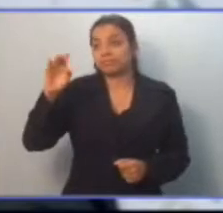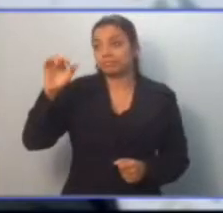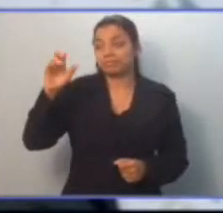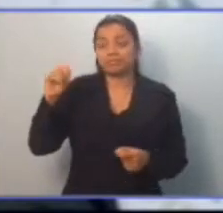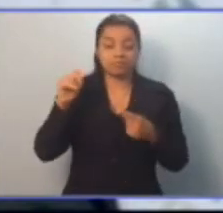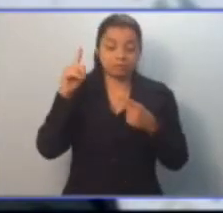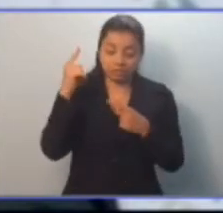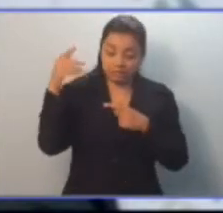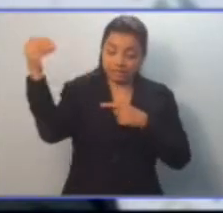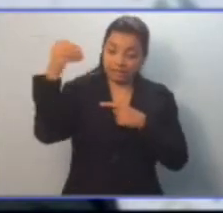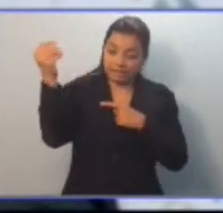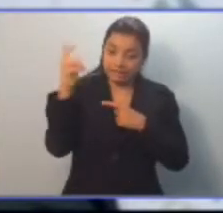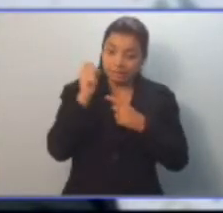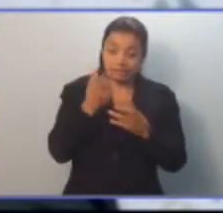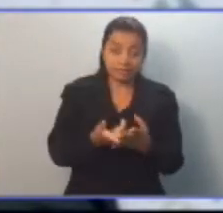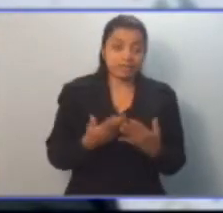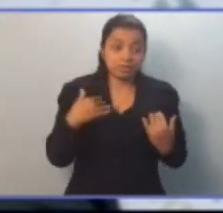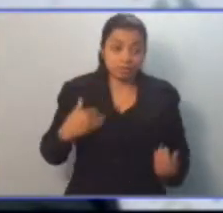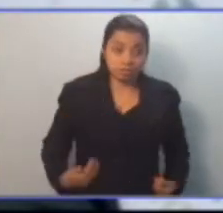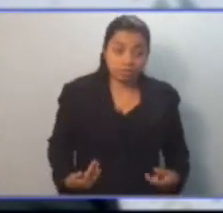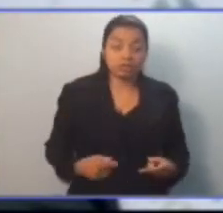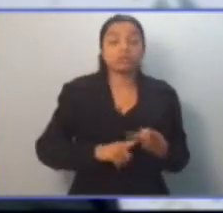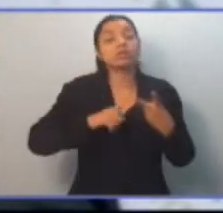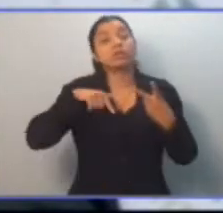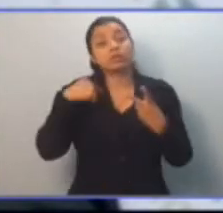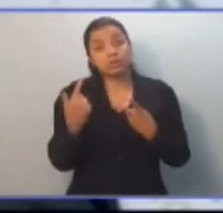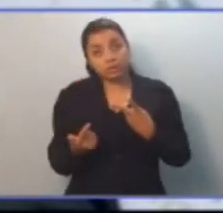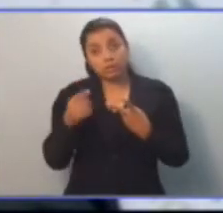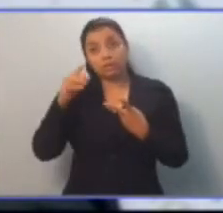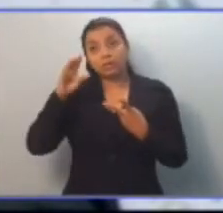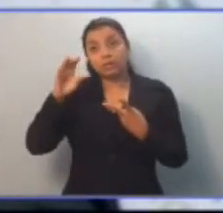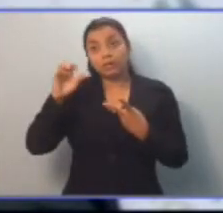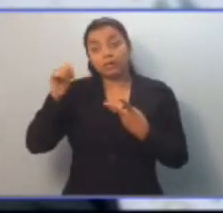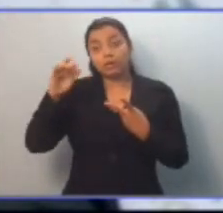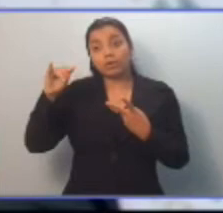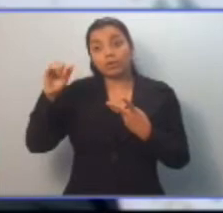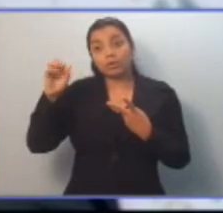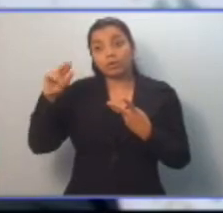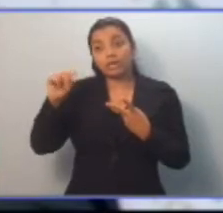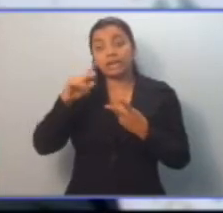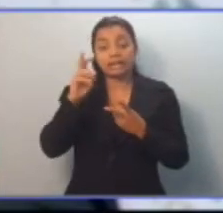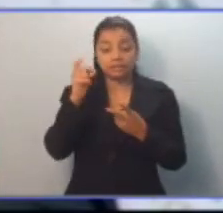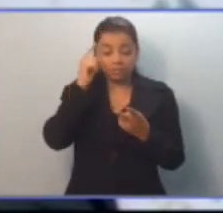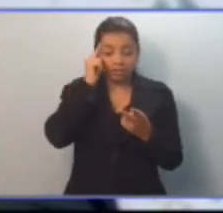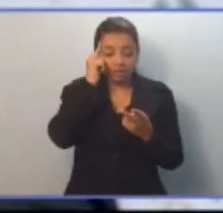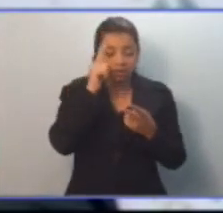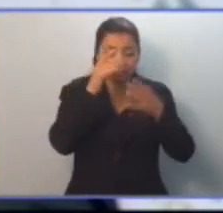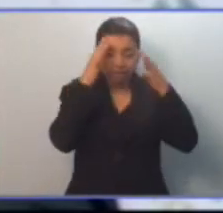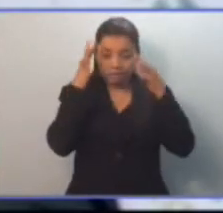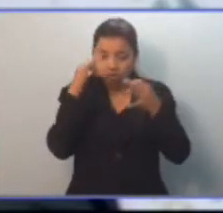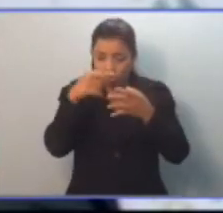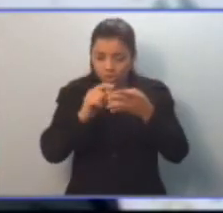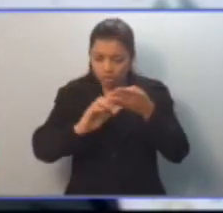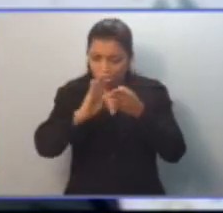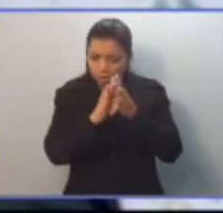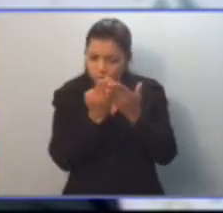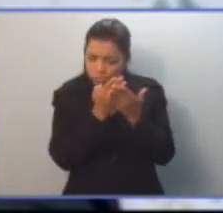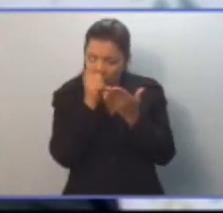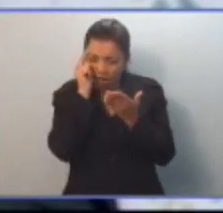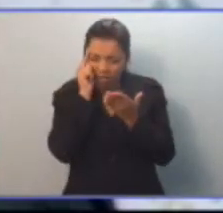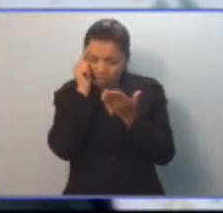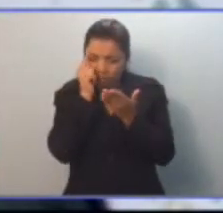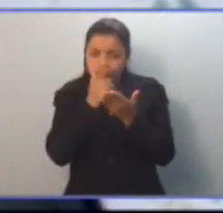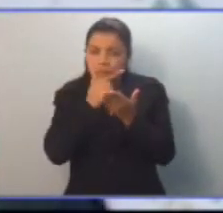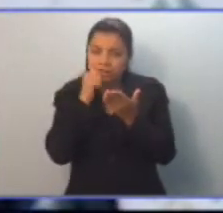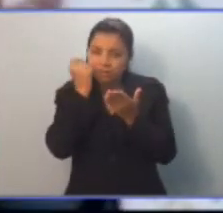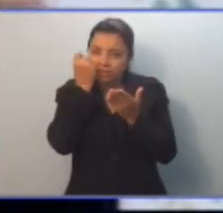derechos humanos, el doctor Edward en habeas corpus, y el doctor Rodolfo González en interpretación y análisis de sentencias constitucionales. Esa